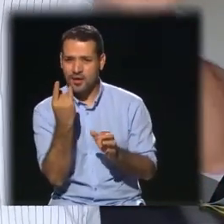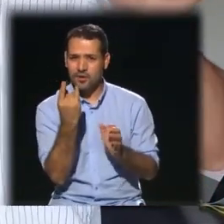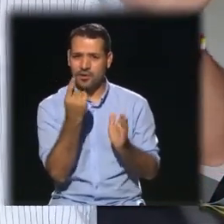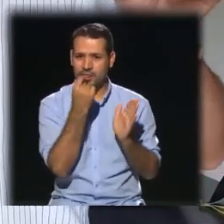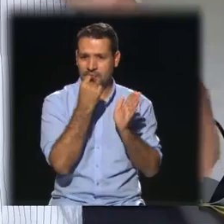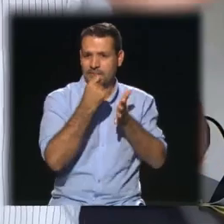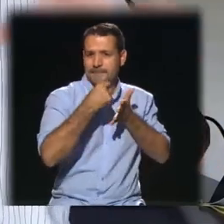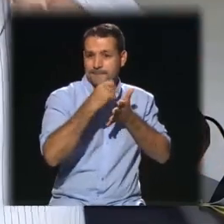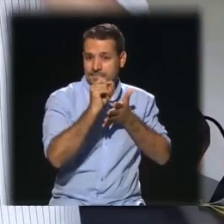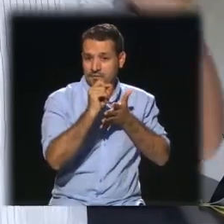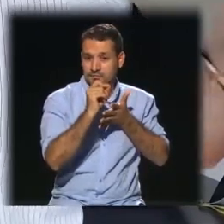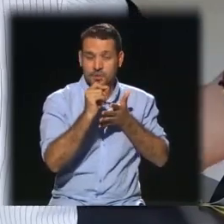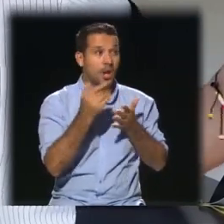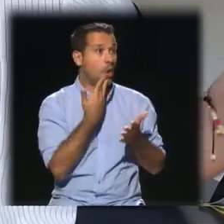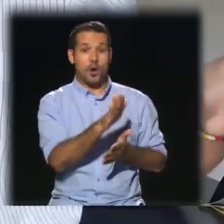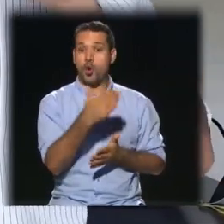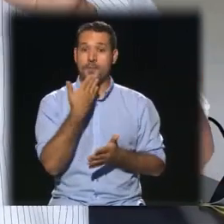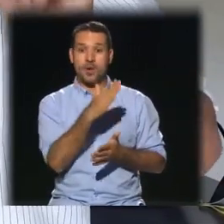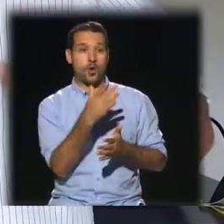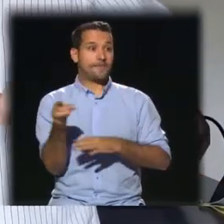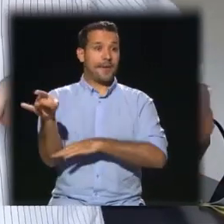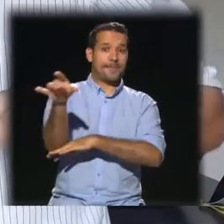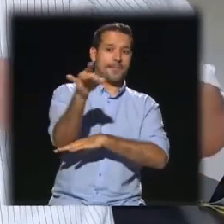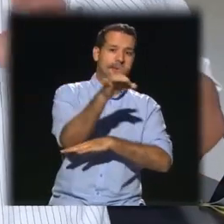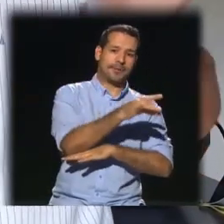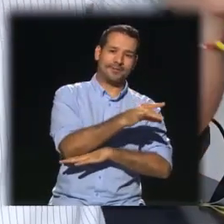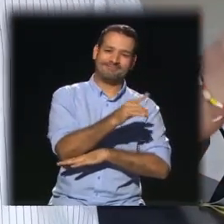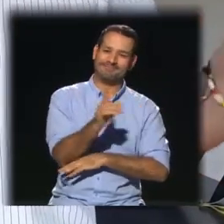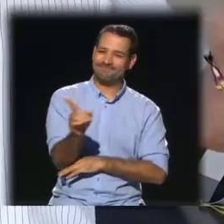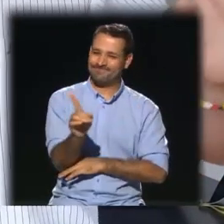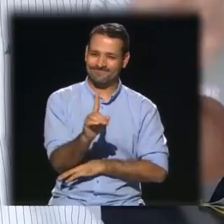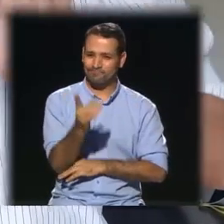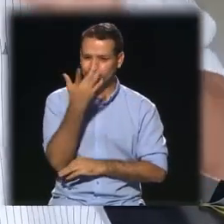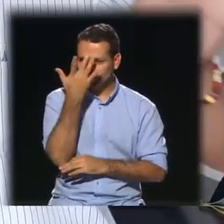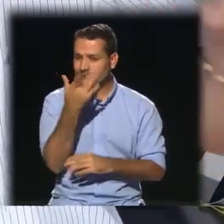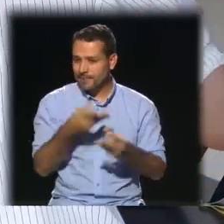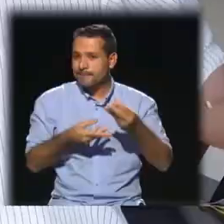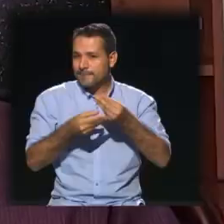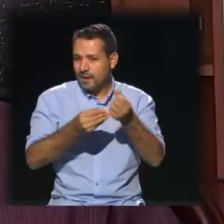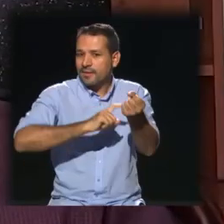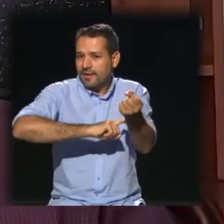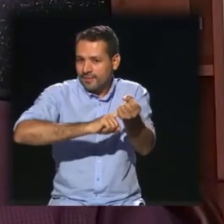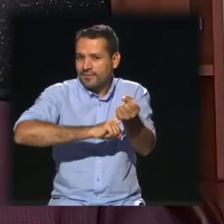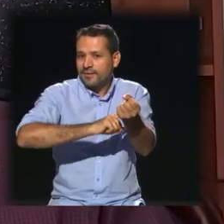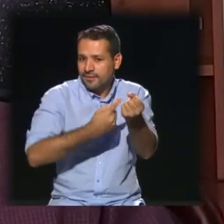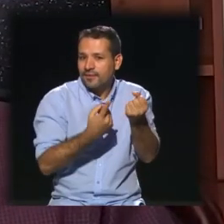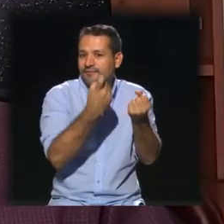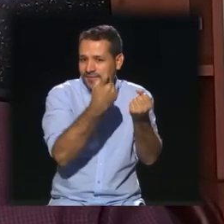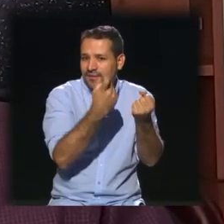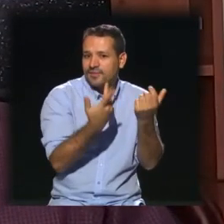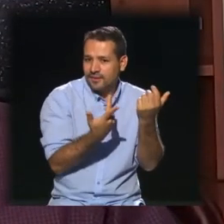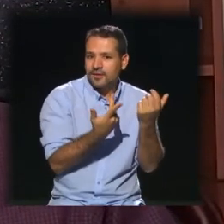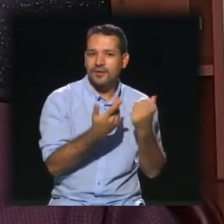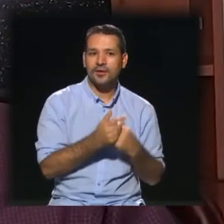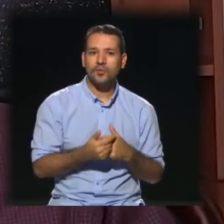esa es razón suficiente para decir que es lo mejor de lo mejor, pero no necesariamente, porque hay otras características que tal vez flaquean. Profesor Tobo,